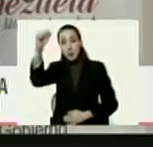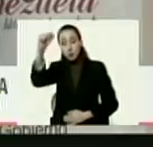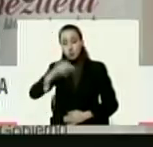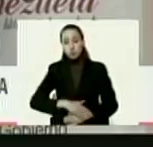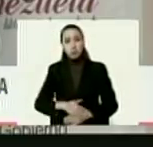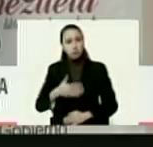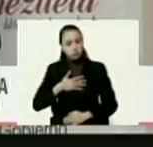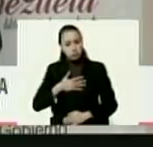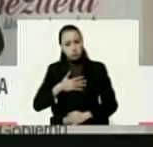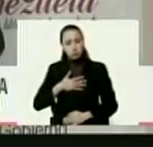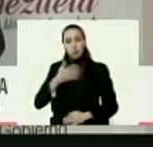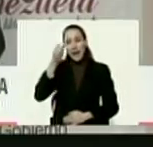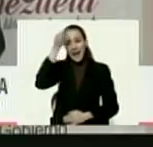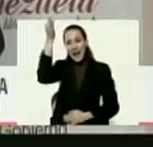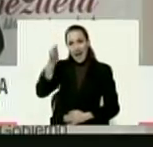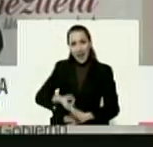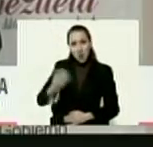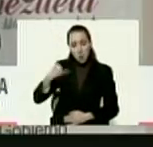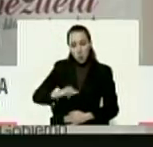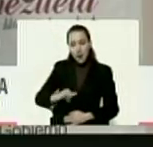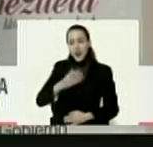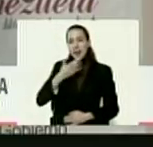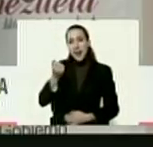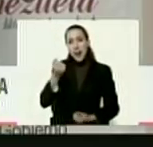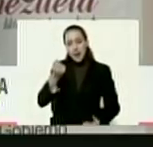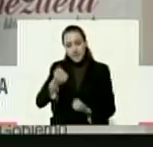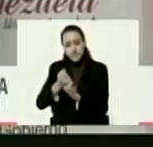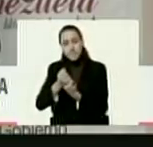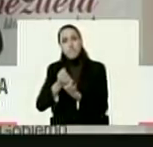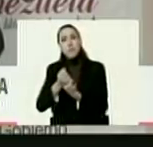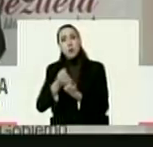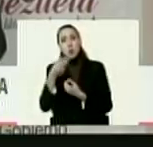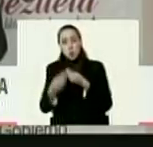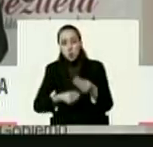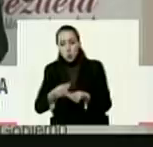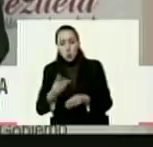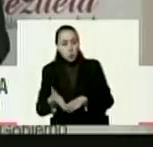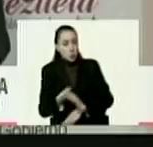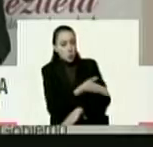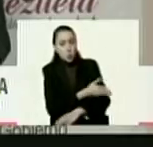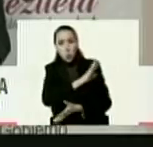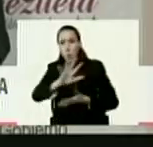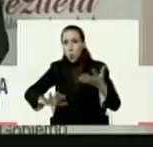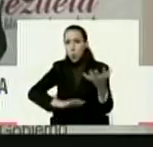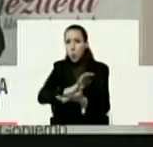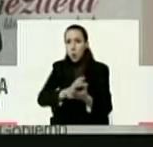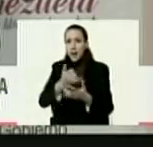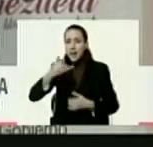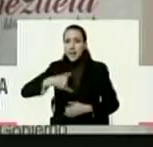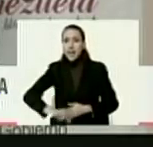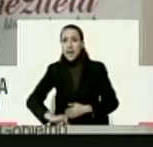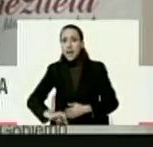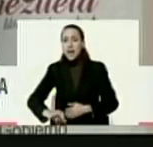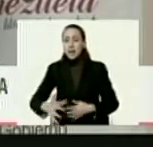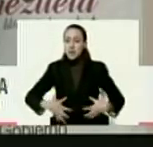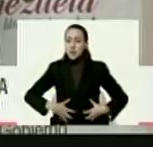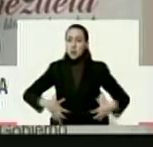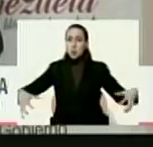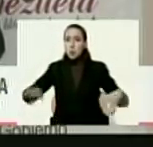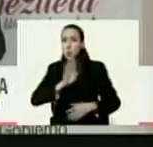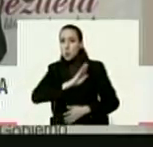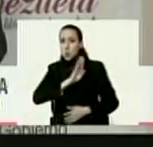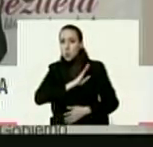tengo ninguna duda de que la raíz estructural del problema que ha generado una depredación generalizada de los recursos